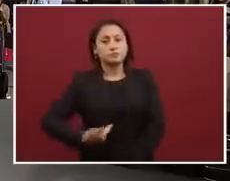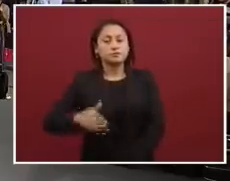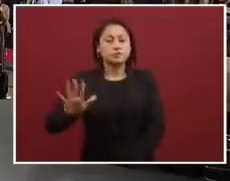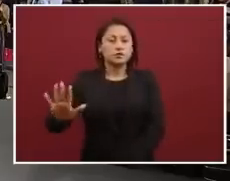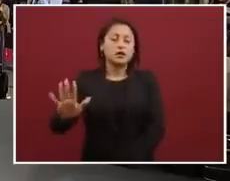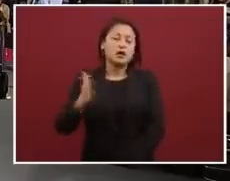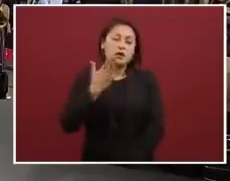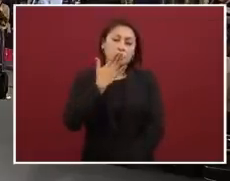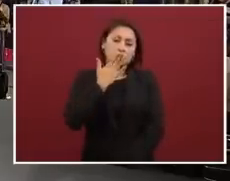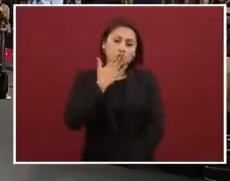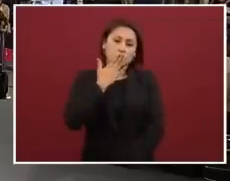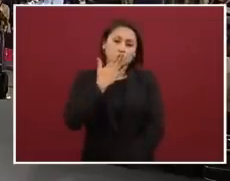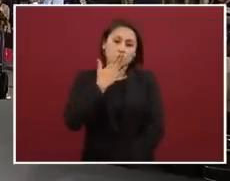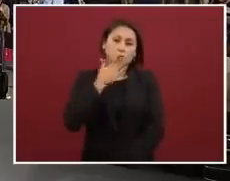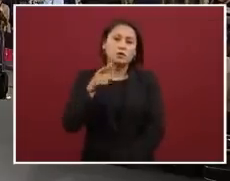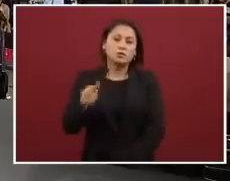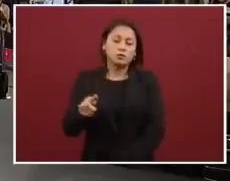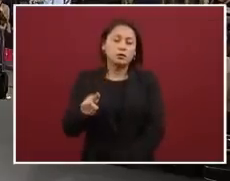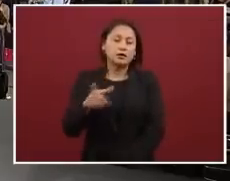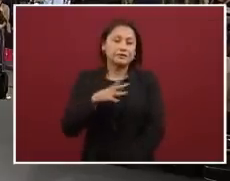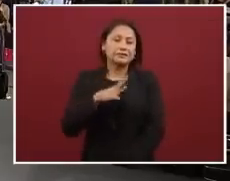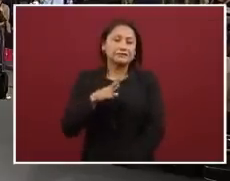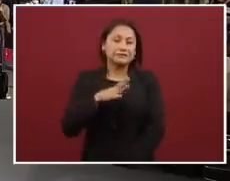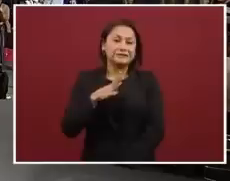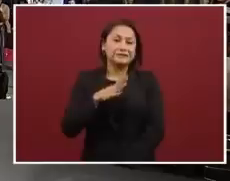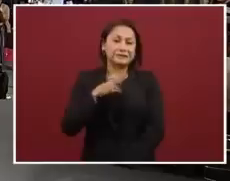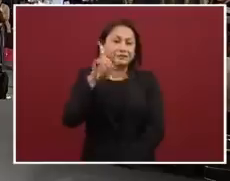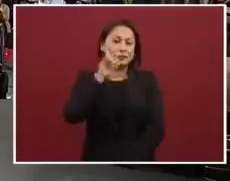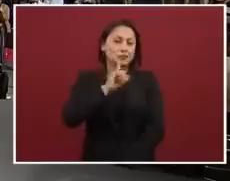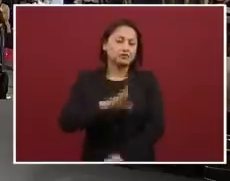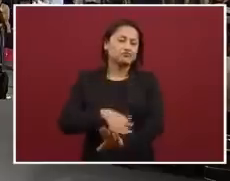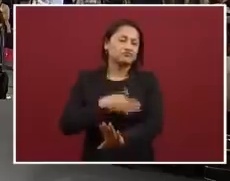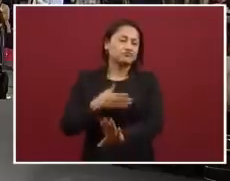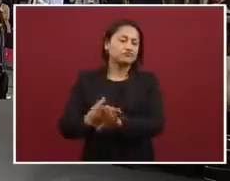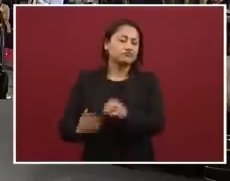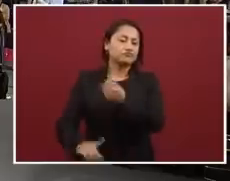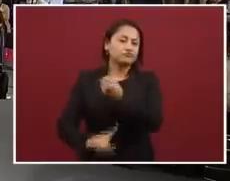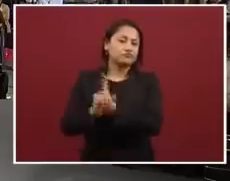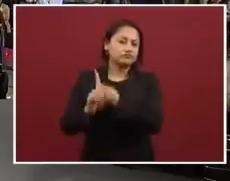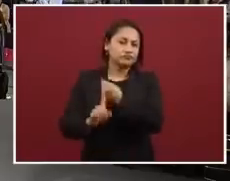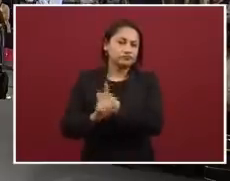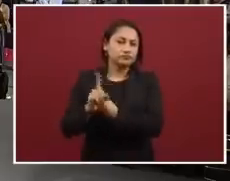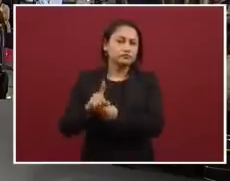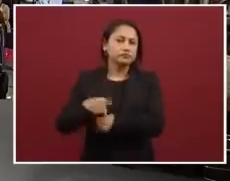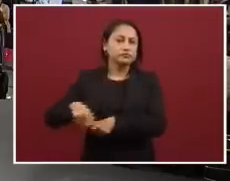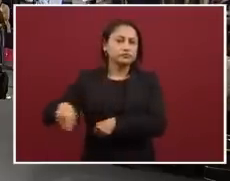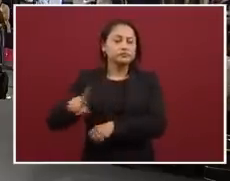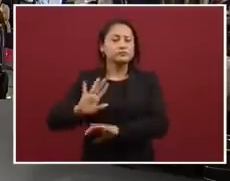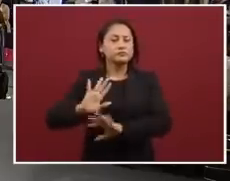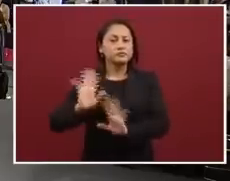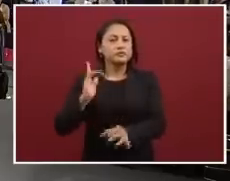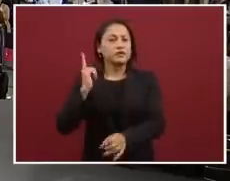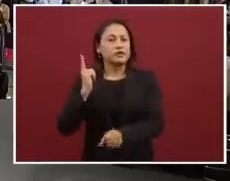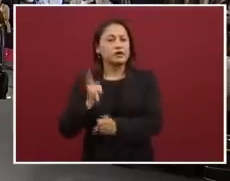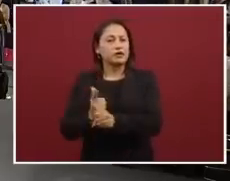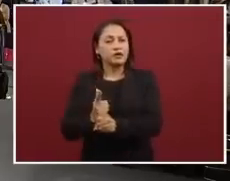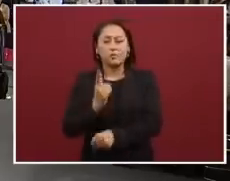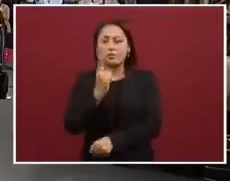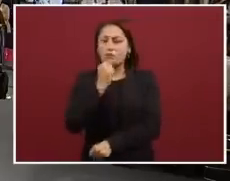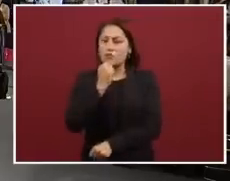la violencia contra la mujer. Ha quedado de manifiesto la incapacidad de las policías estatales y